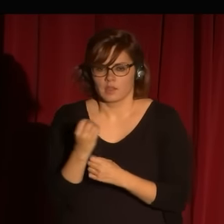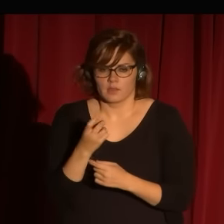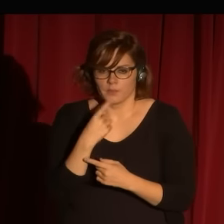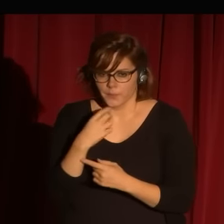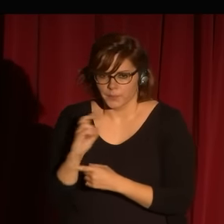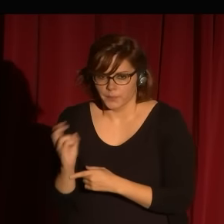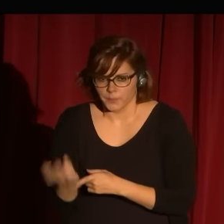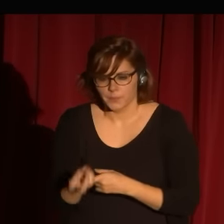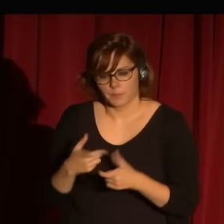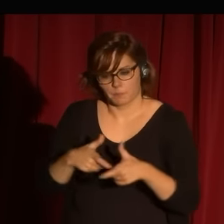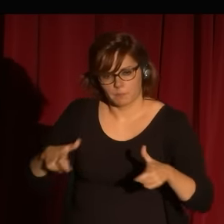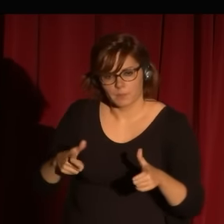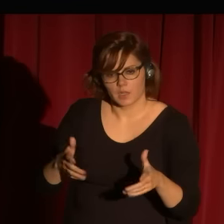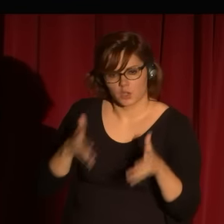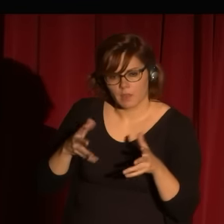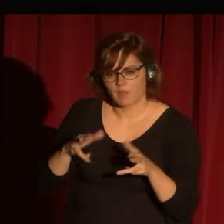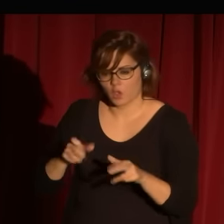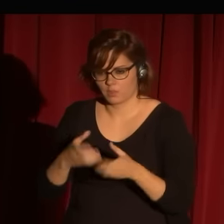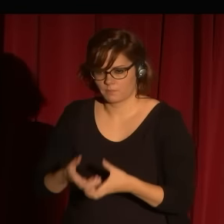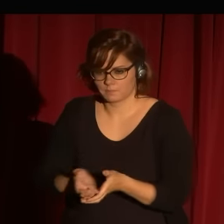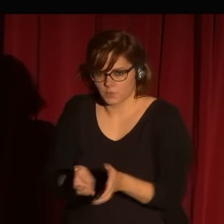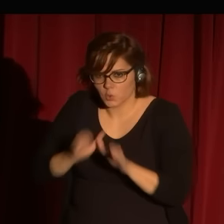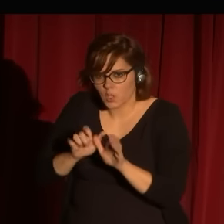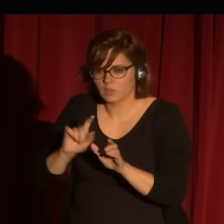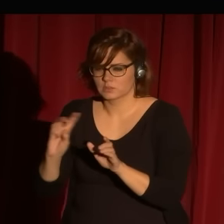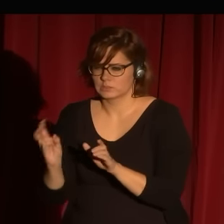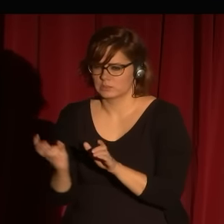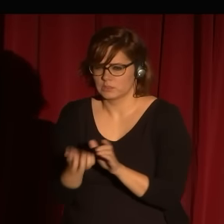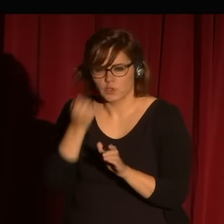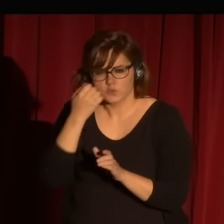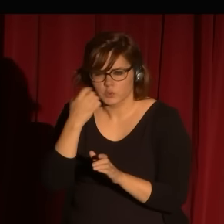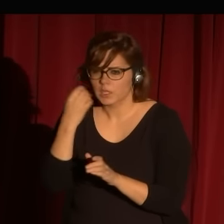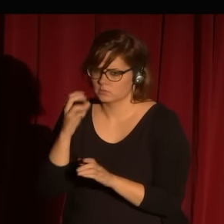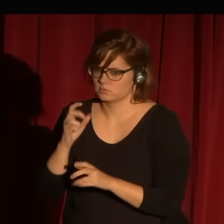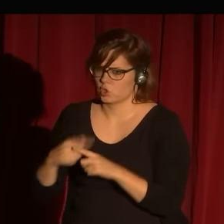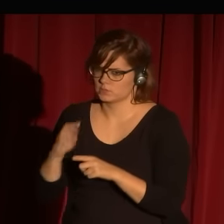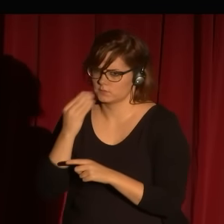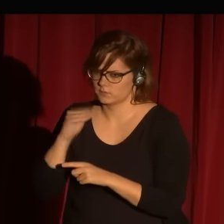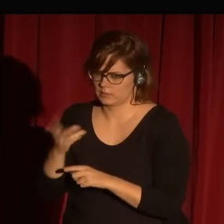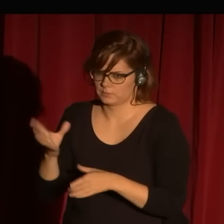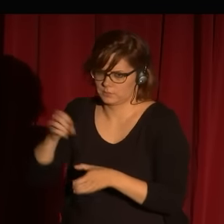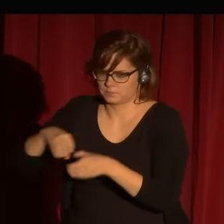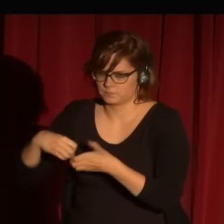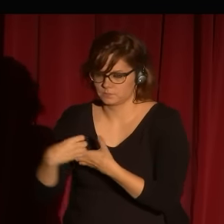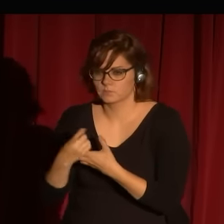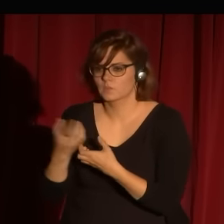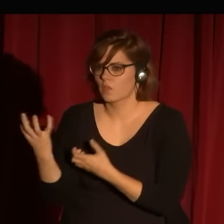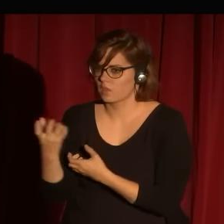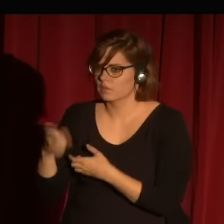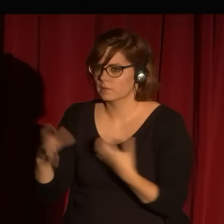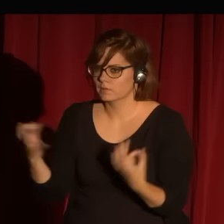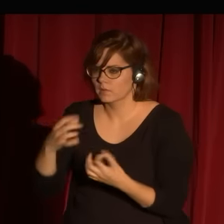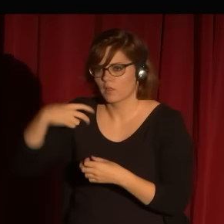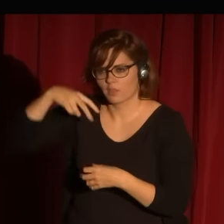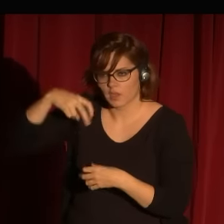platos de plata y oro cuencos y tazas de porcelana mayólica frutas y otras cosas frías ha de haber también